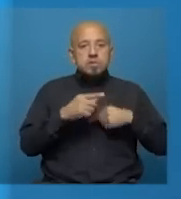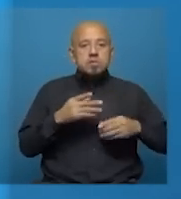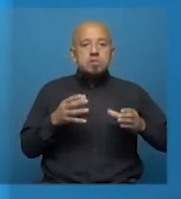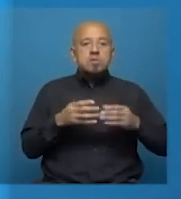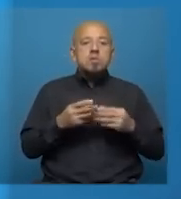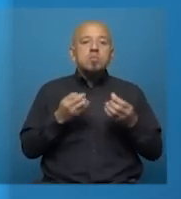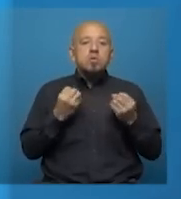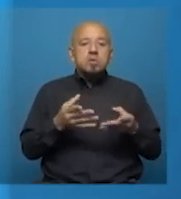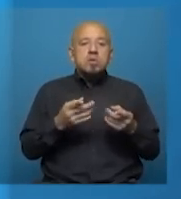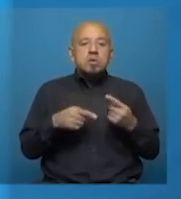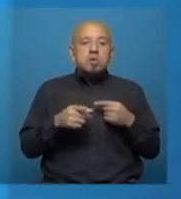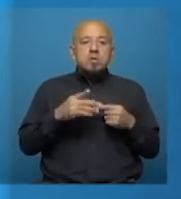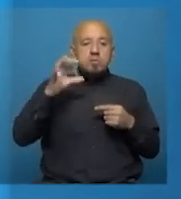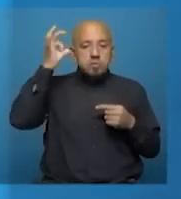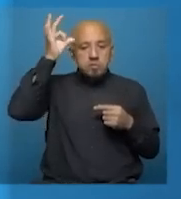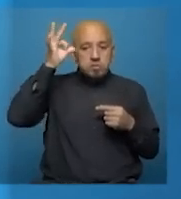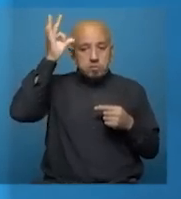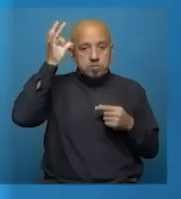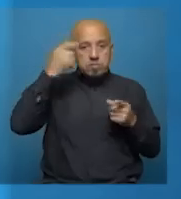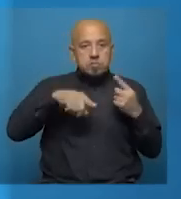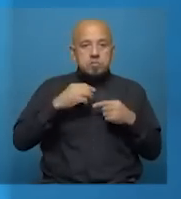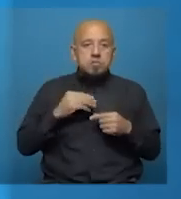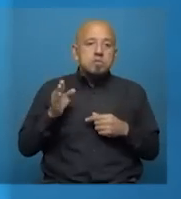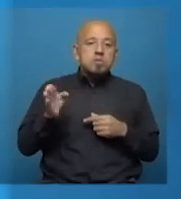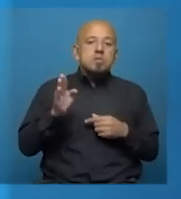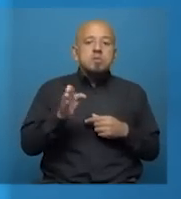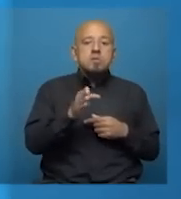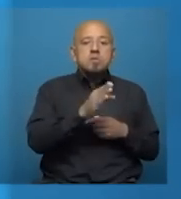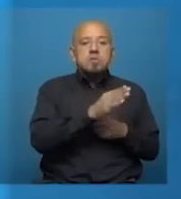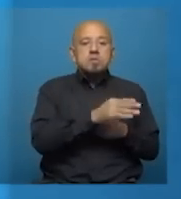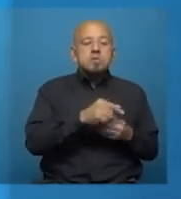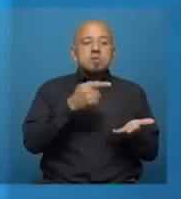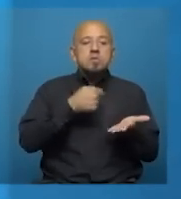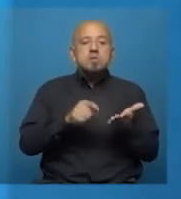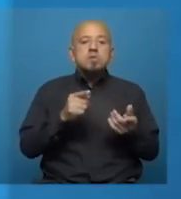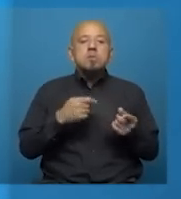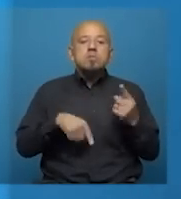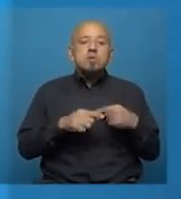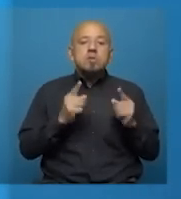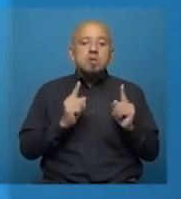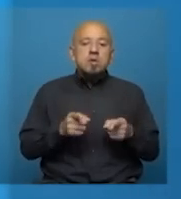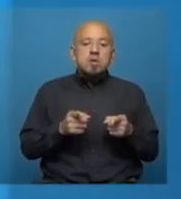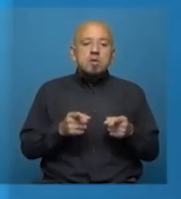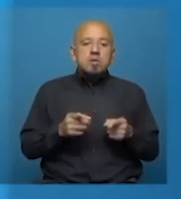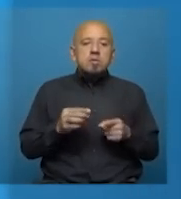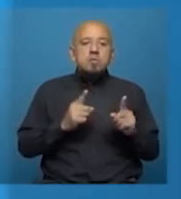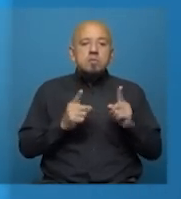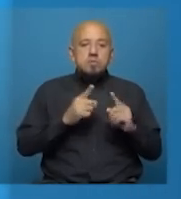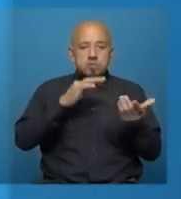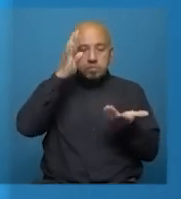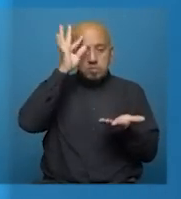eso también el senador Vergara está saliendo a recorrer ciudades, capitales, el interior, pero también algunos